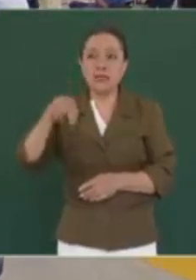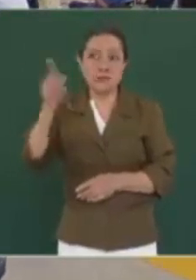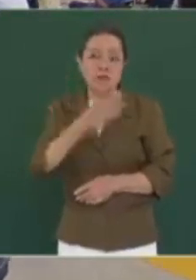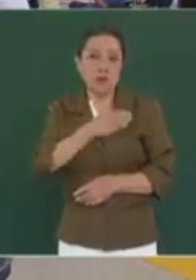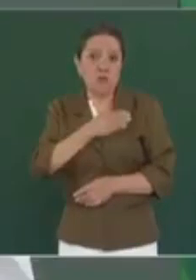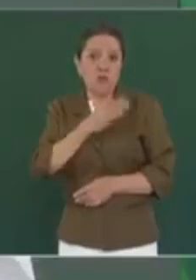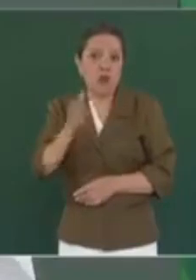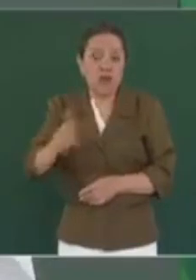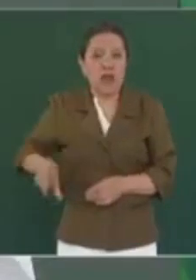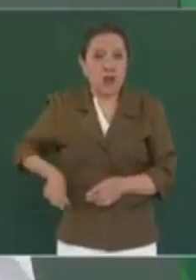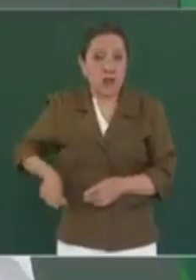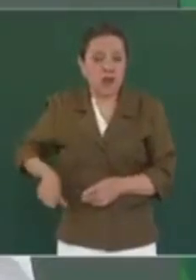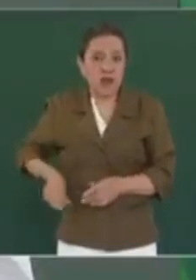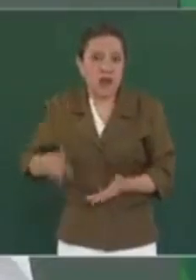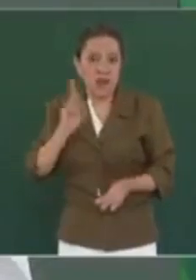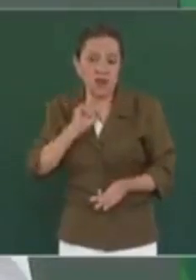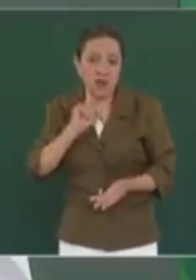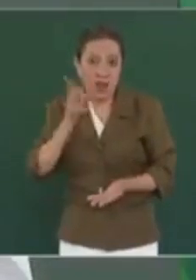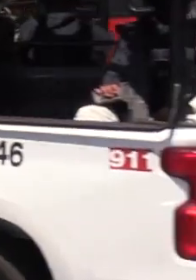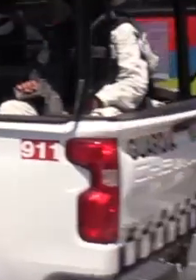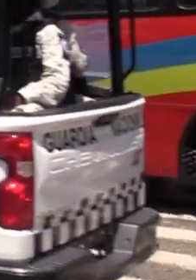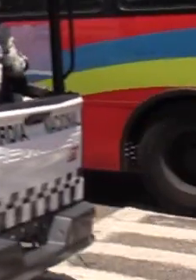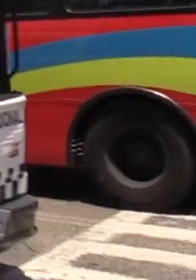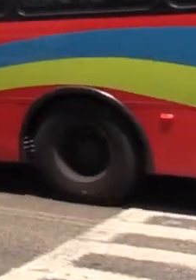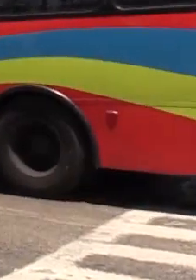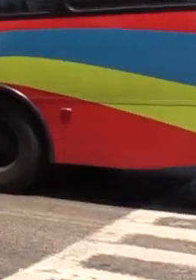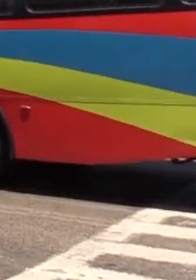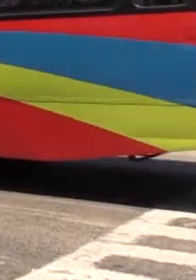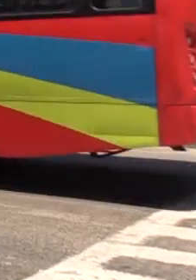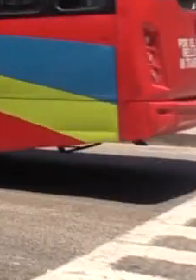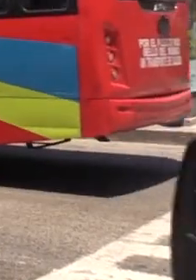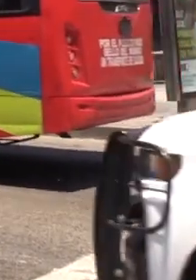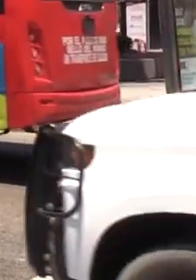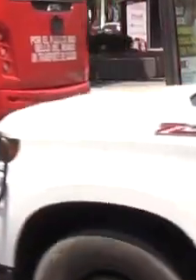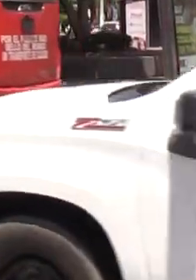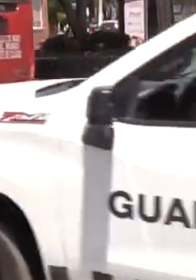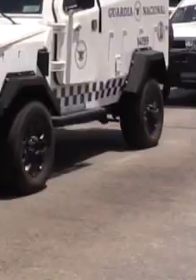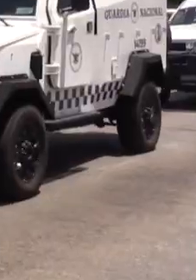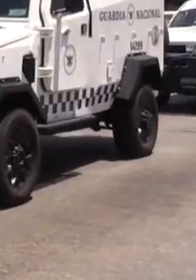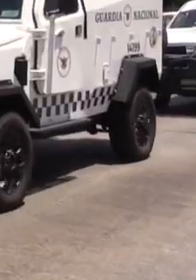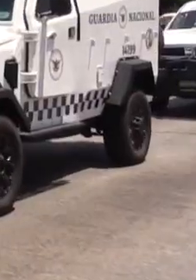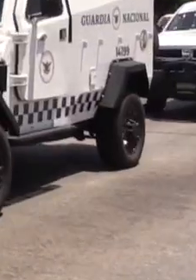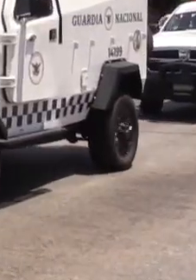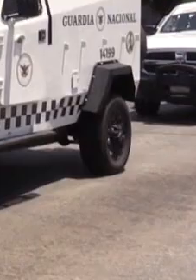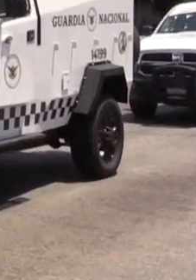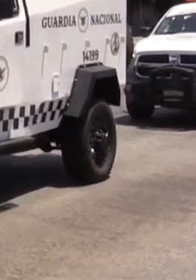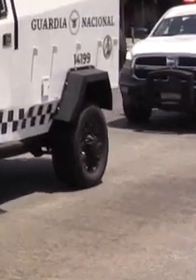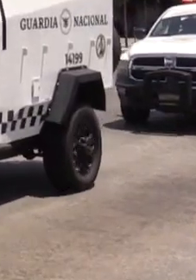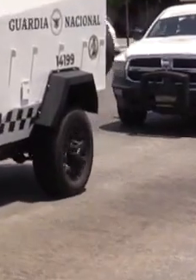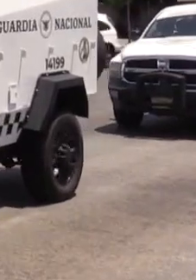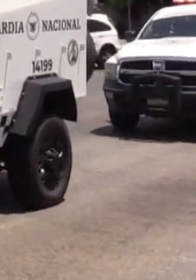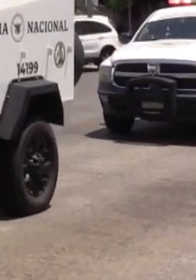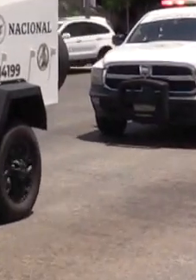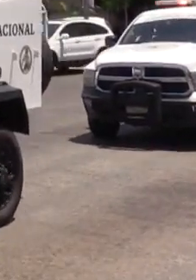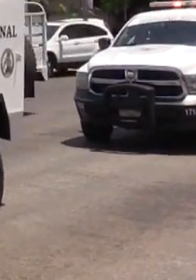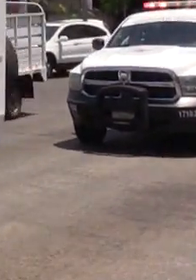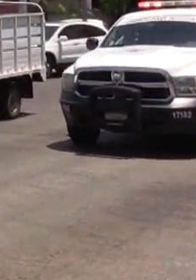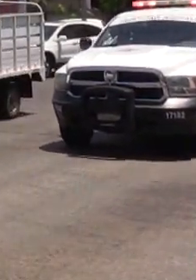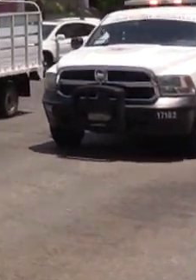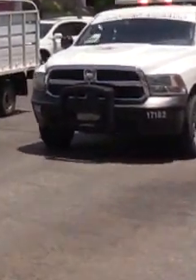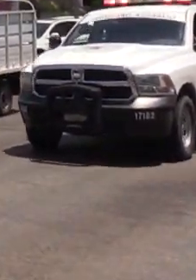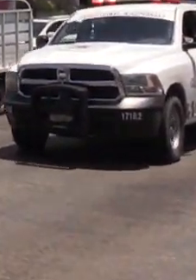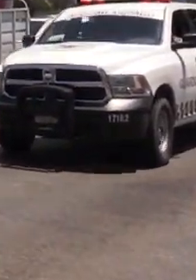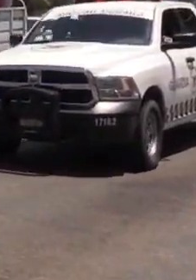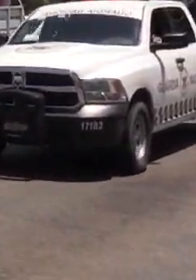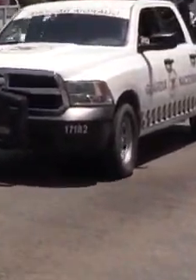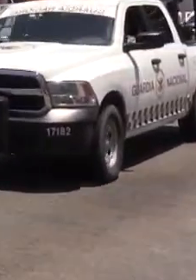gobernadora. Se rayaron. La gobernadora señaló que los logros y resultados en seguridad han podido bajar índices en homicidios